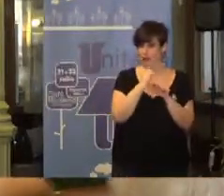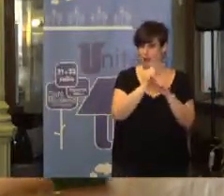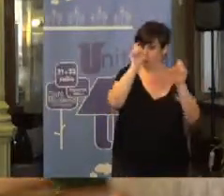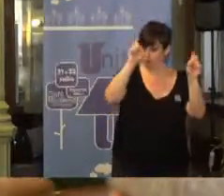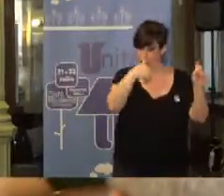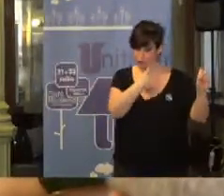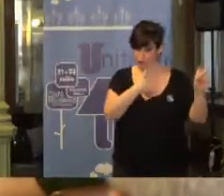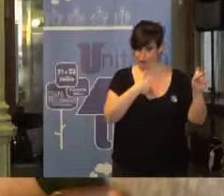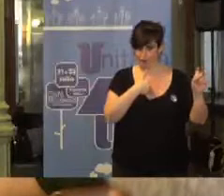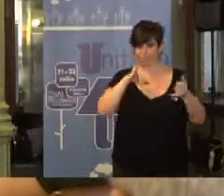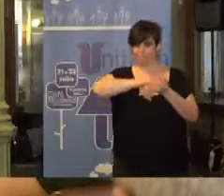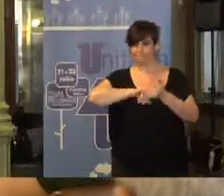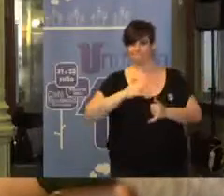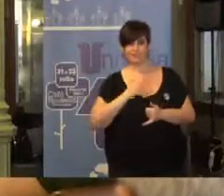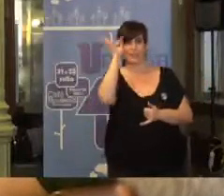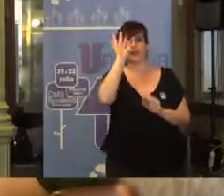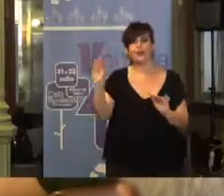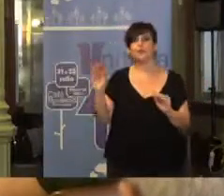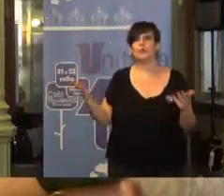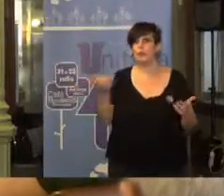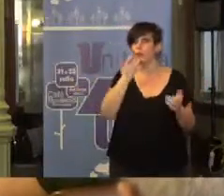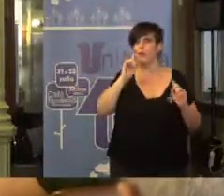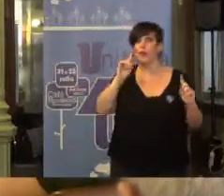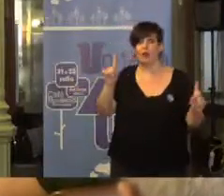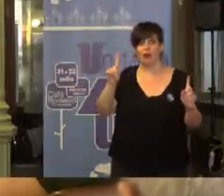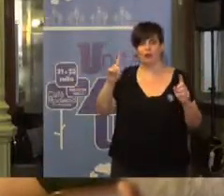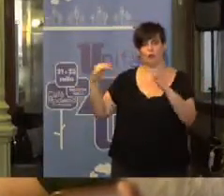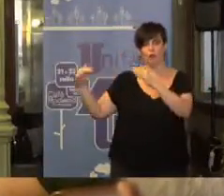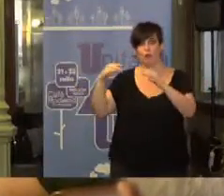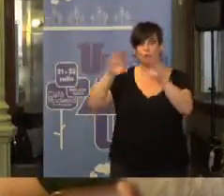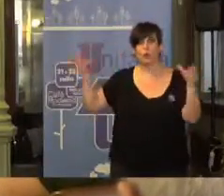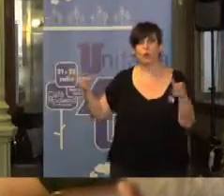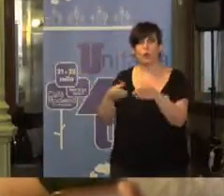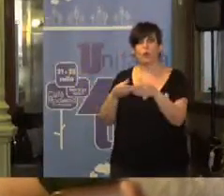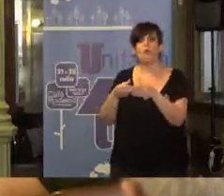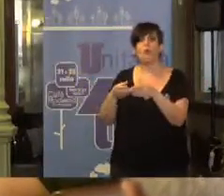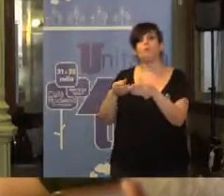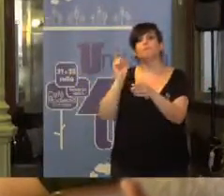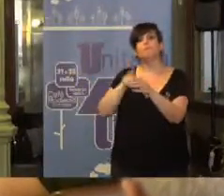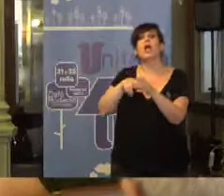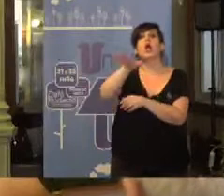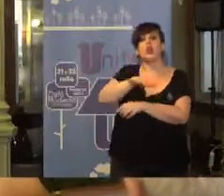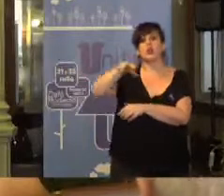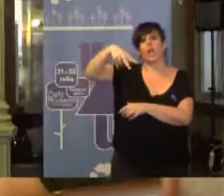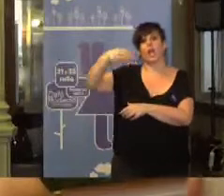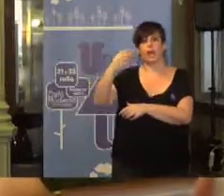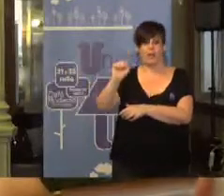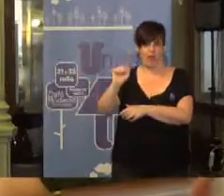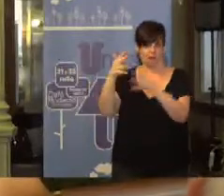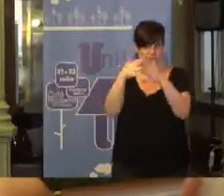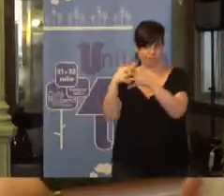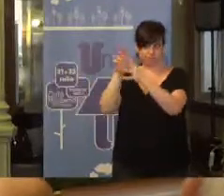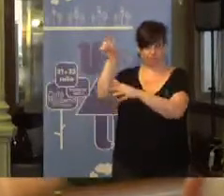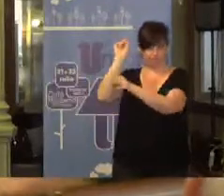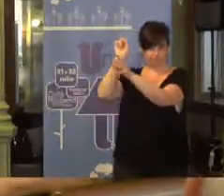teoría, ya que se houbera un equipo de fútbol en Fisterra, xugaría na NBA. Polo tanto, esa función periférica